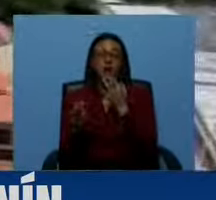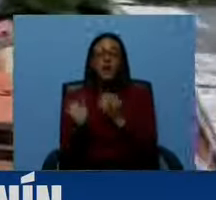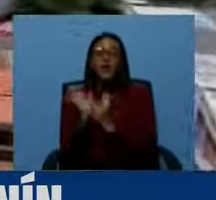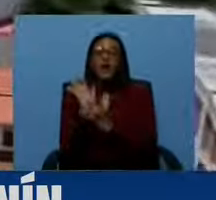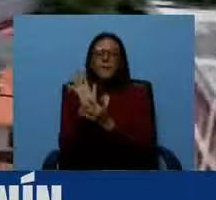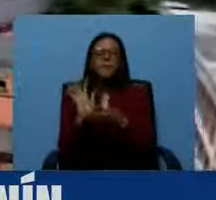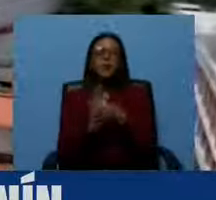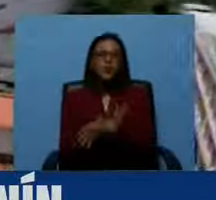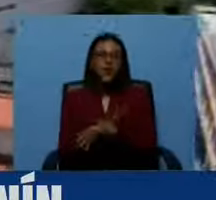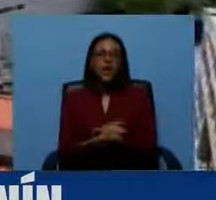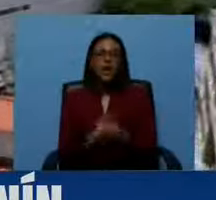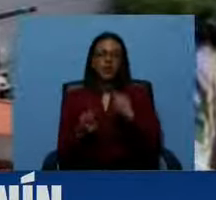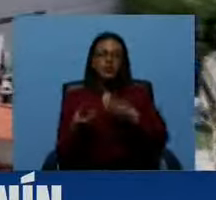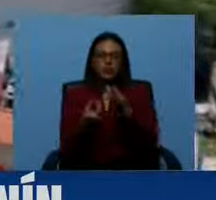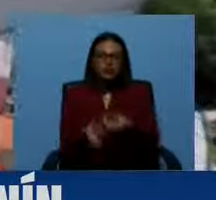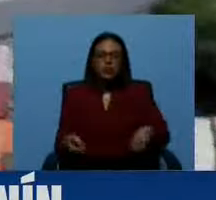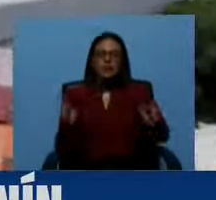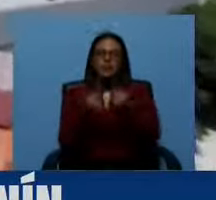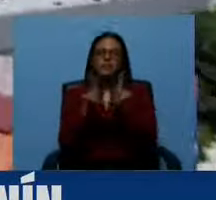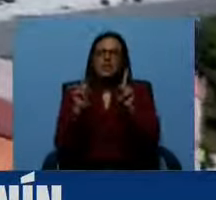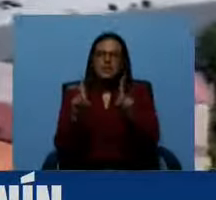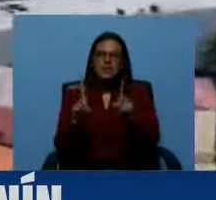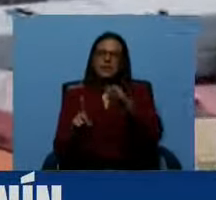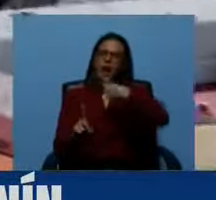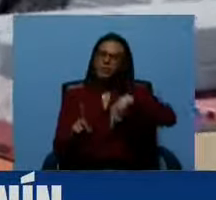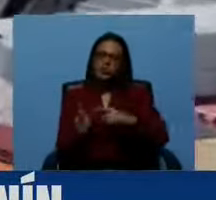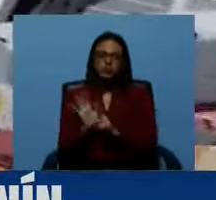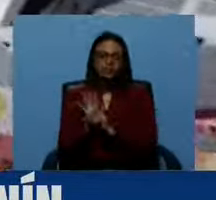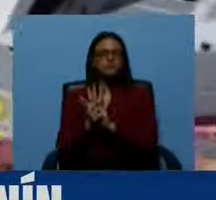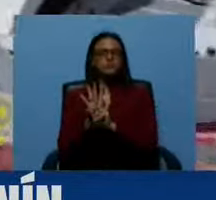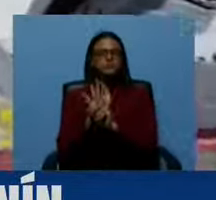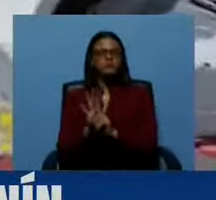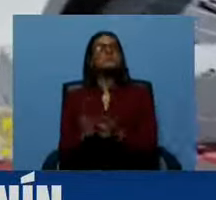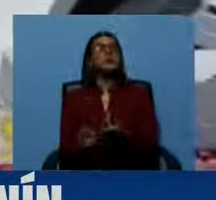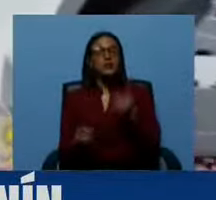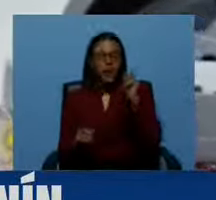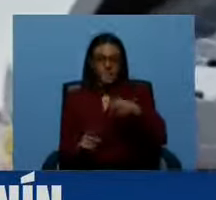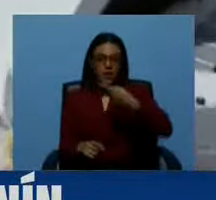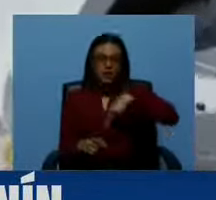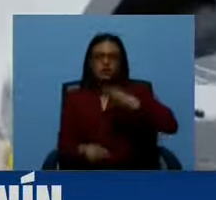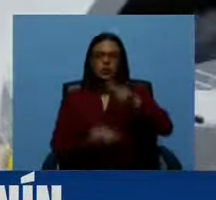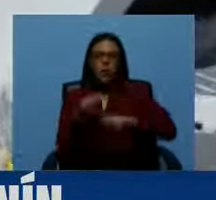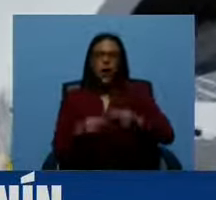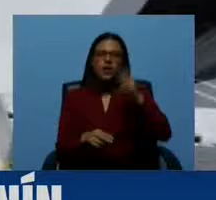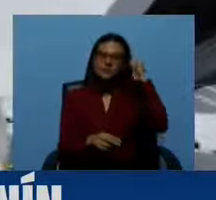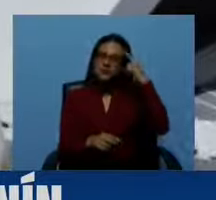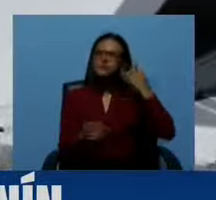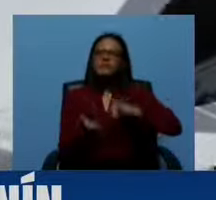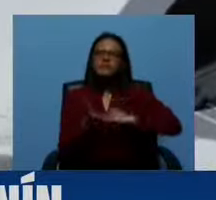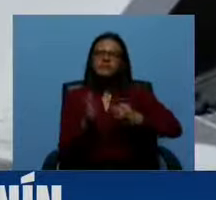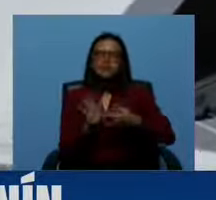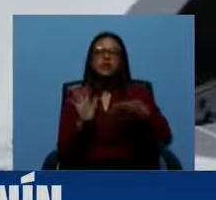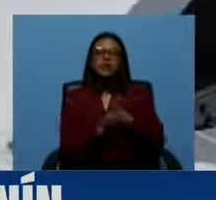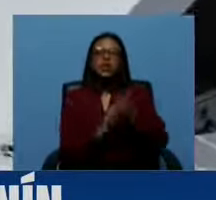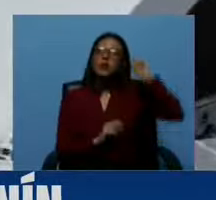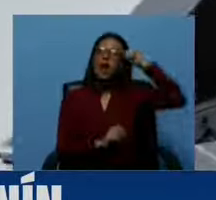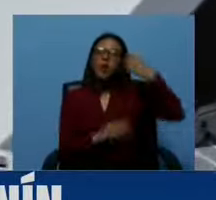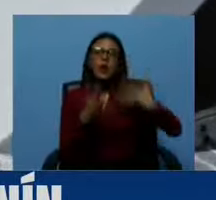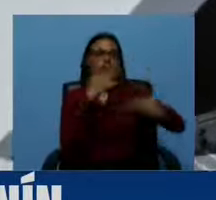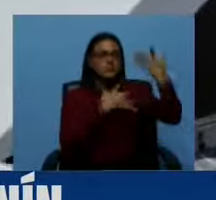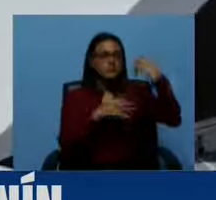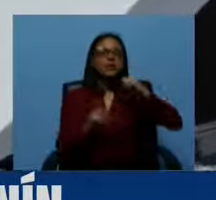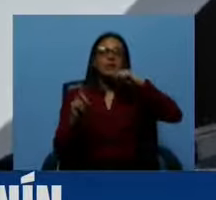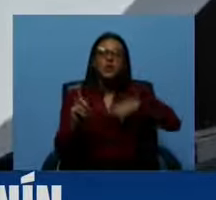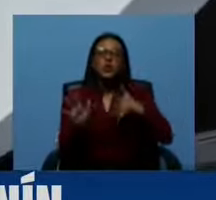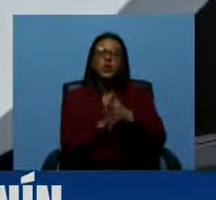de dignidad, ejemplo de soberanía y, por supuesto, también haciendo referencia a la conmemoración de esta fecha tan importante para